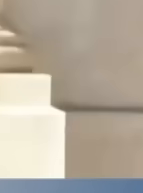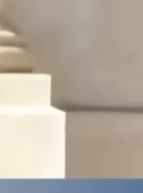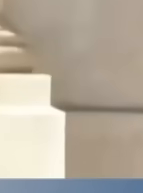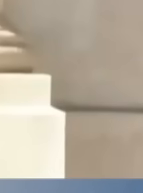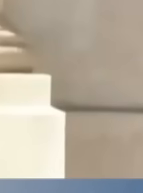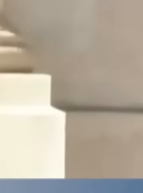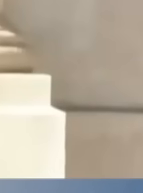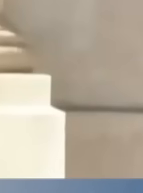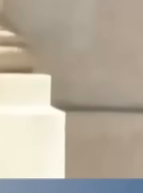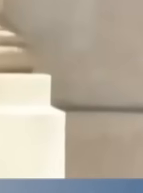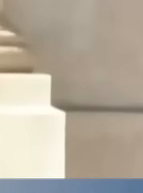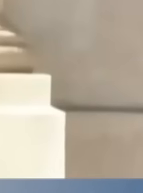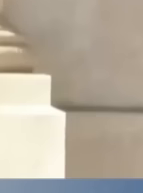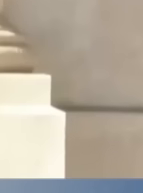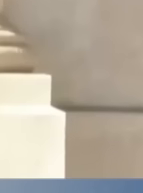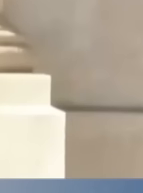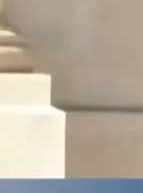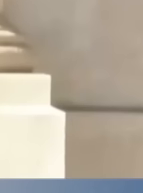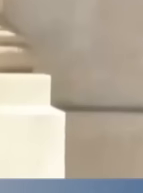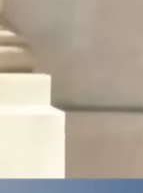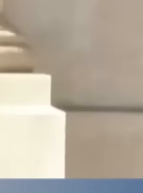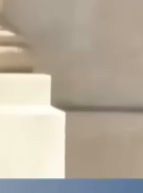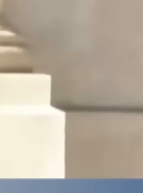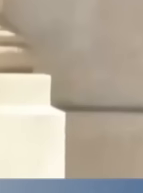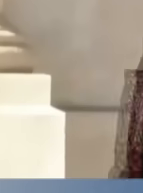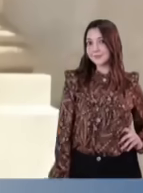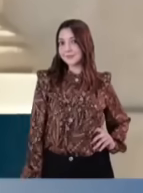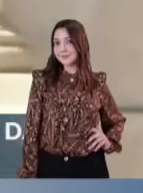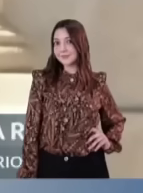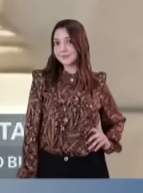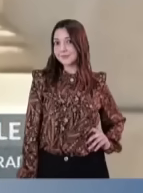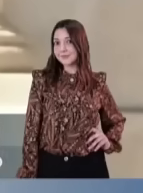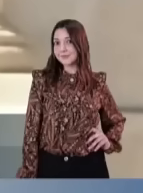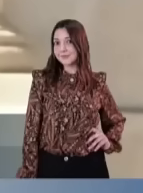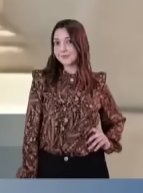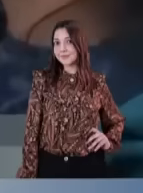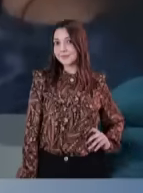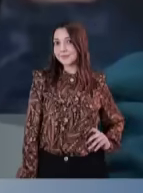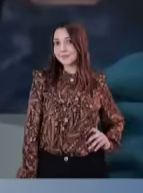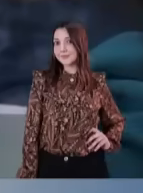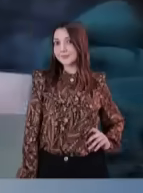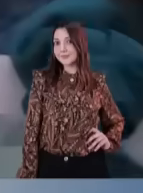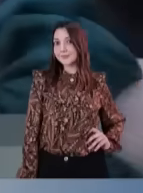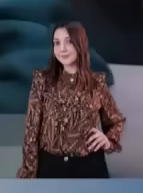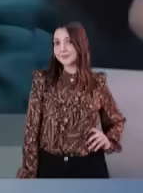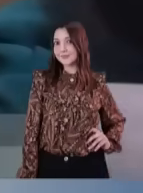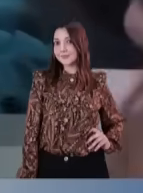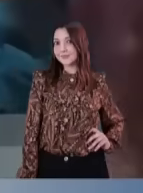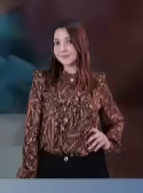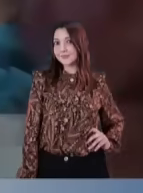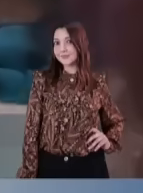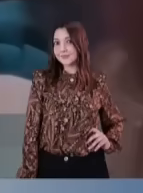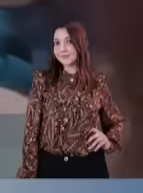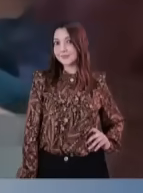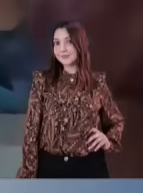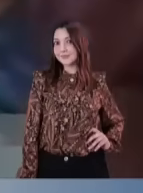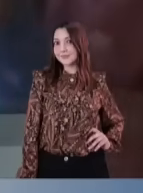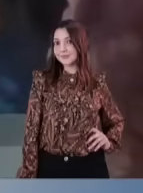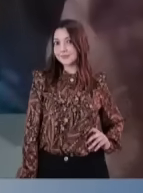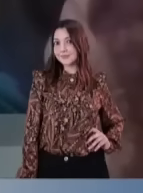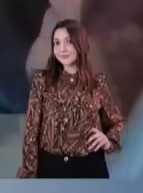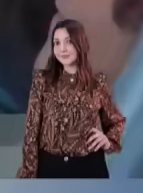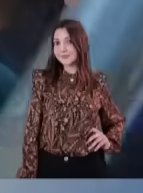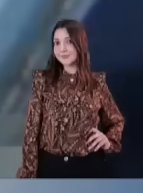proyectos. Bueno, hay que poner atención a lo que va a ocurrir durante esta jornada. Se habla que el cambio de gabinete se